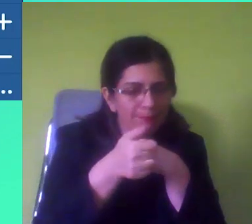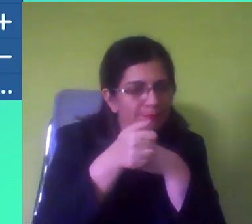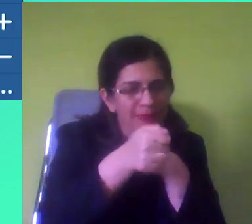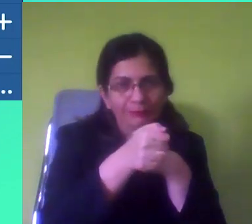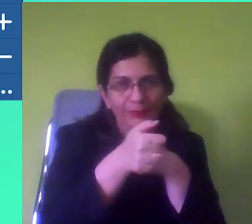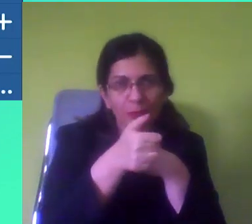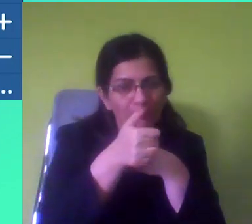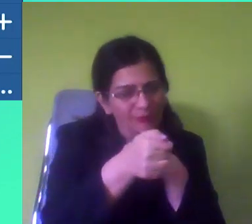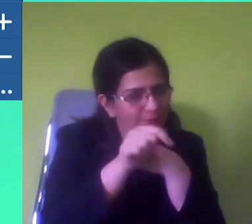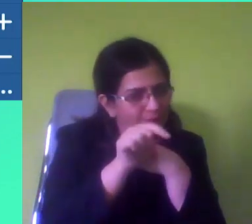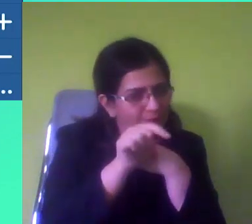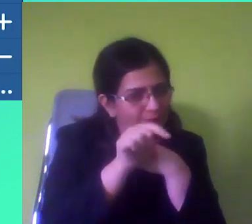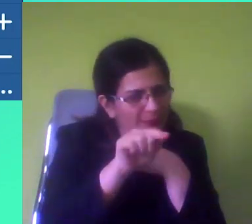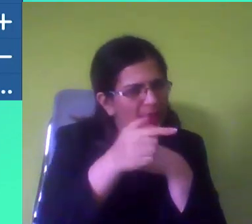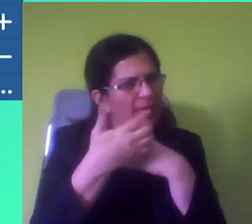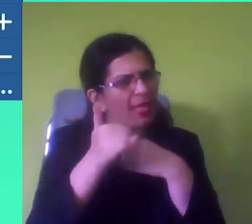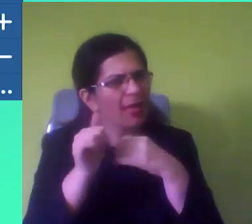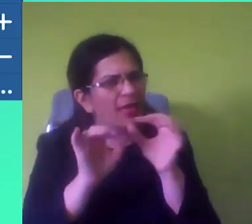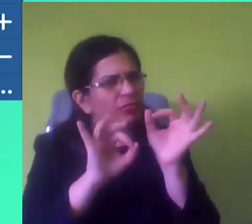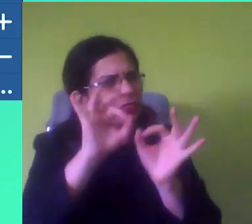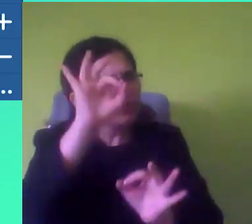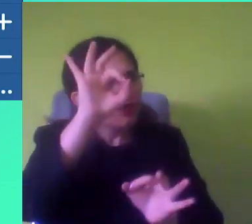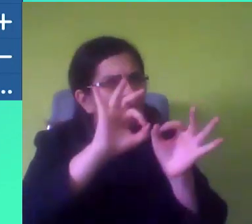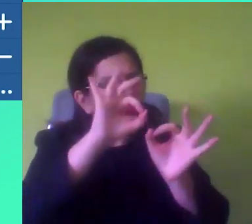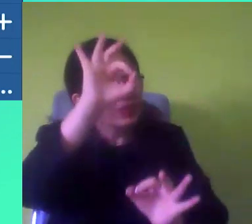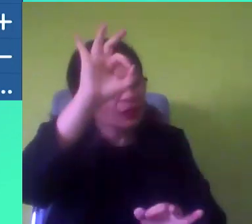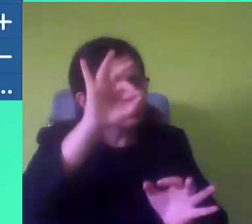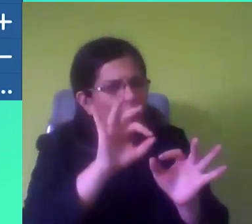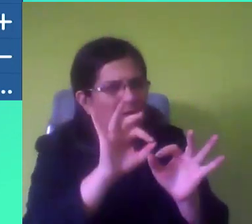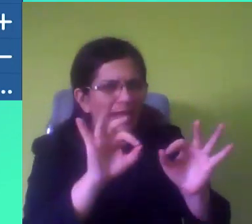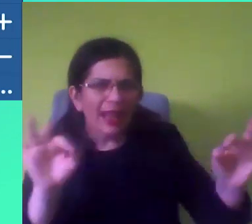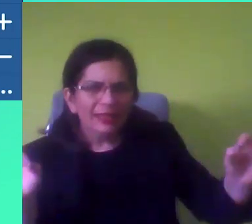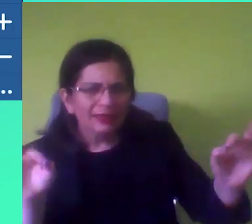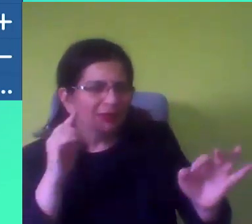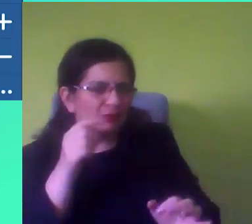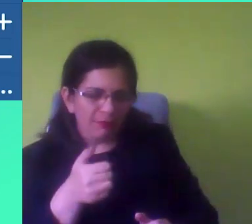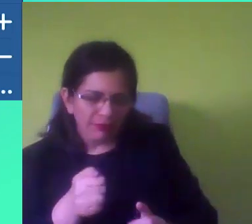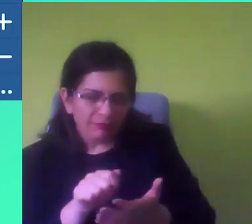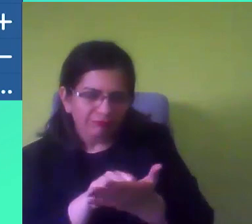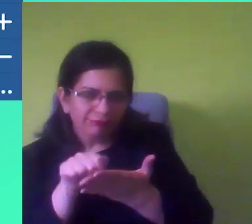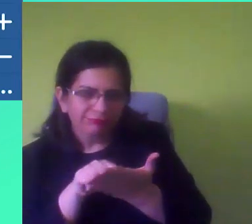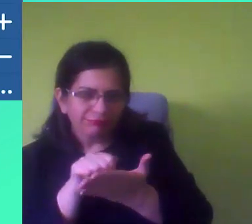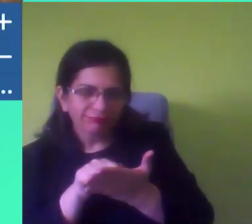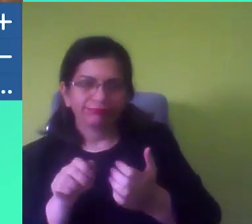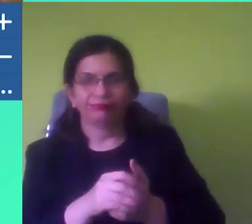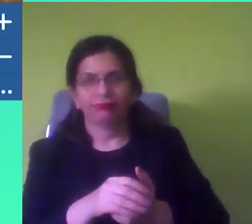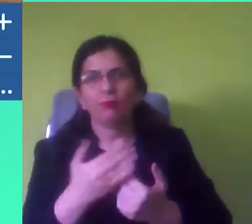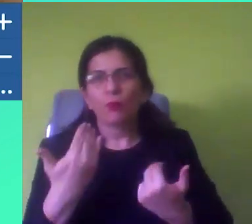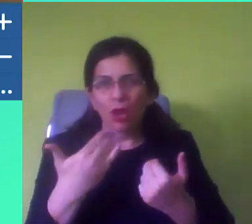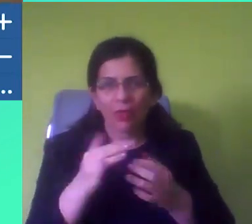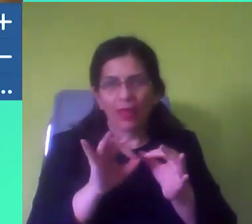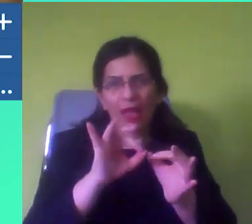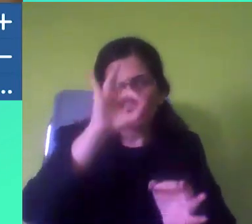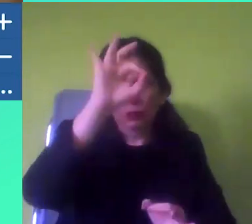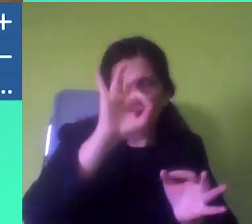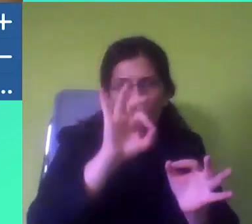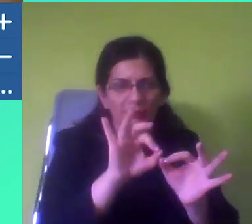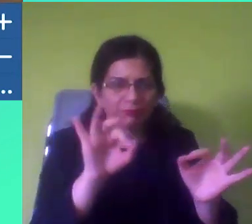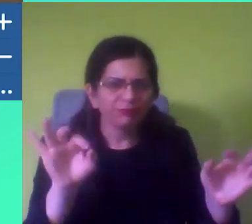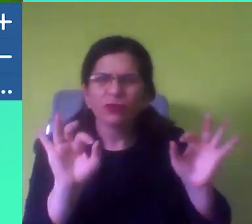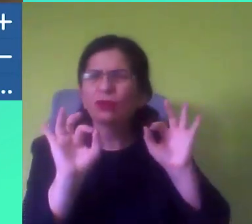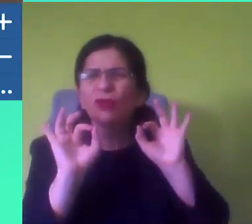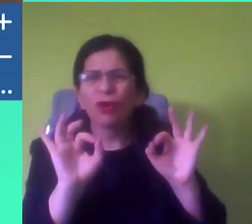anotar la latitud en la que se encuentra y la altura a la que se encuentra el glaciar. Podemos tomar la altura media, la altura mínima o la altura